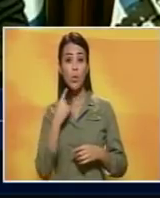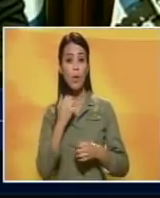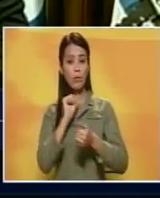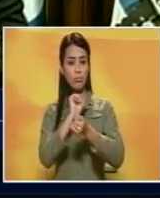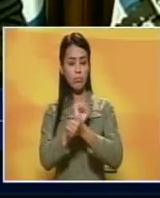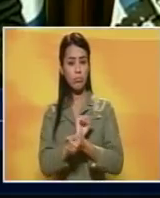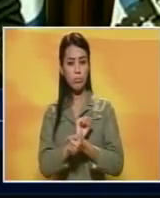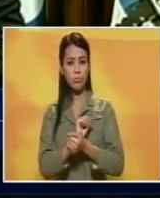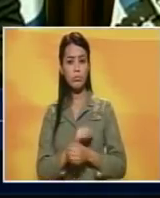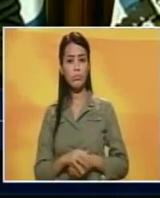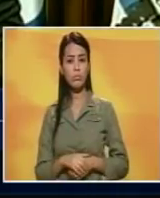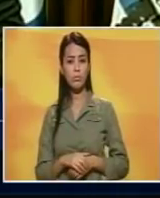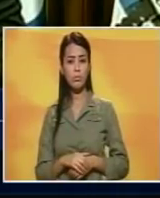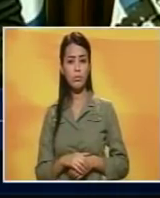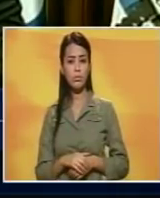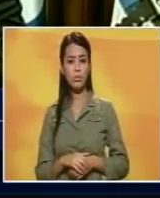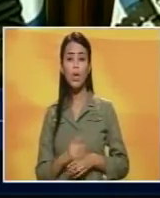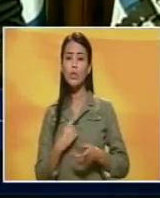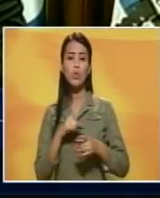incautar